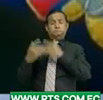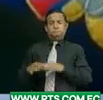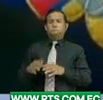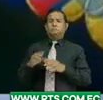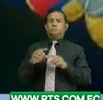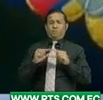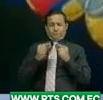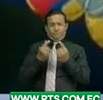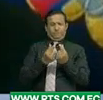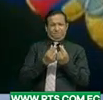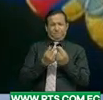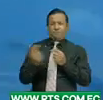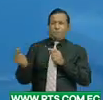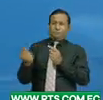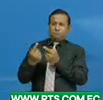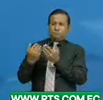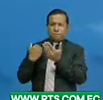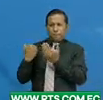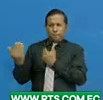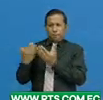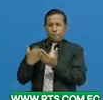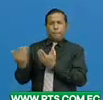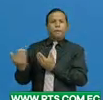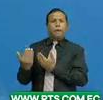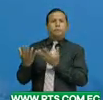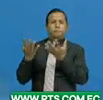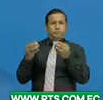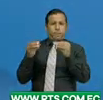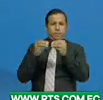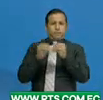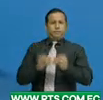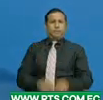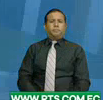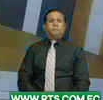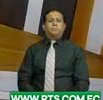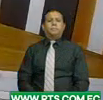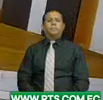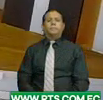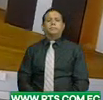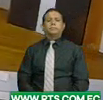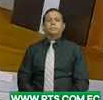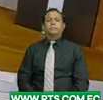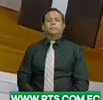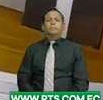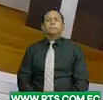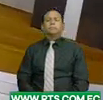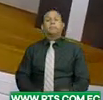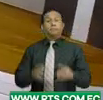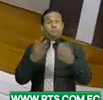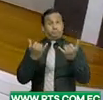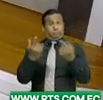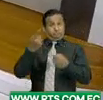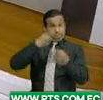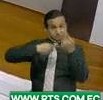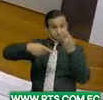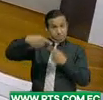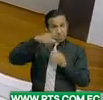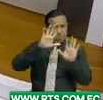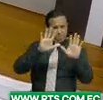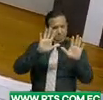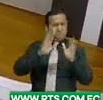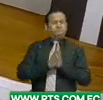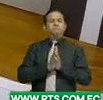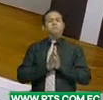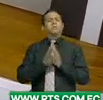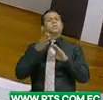a nivel bilateral. Informó Caterine Aguirre. Vamos a otro corte comercial y al